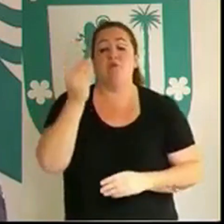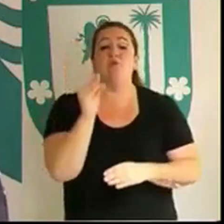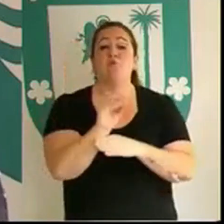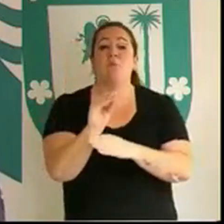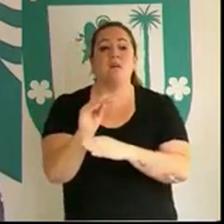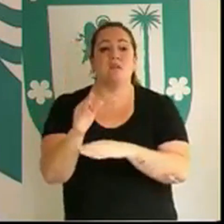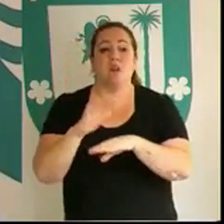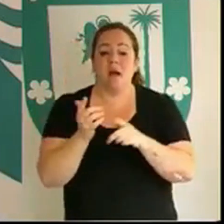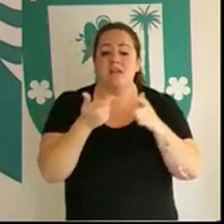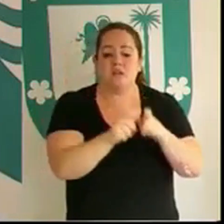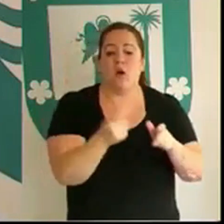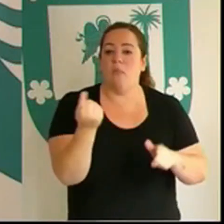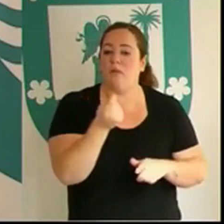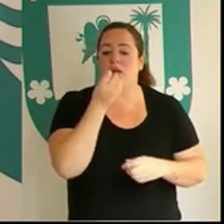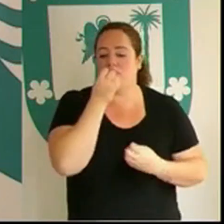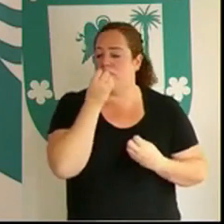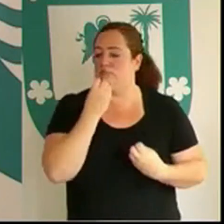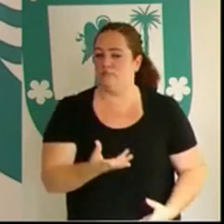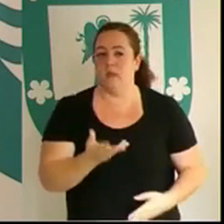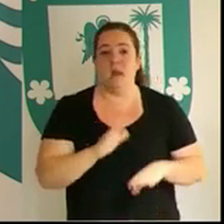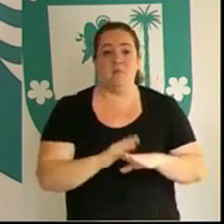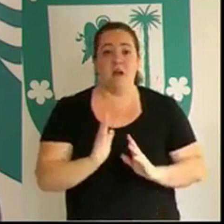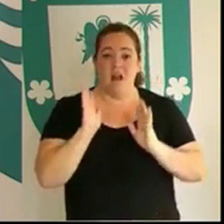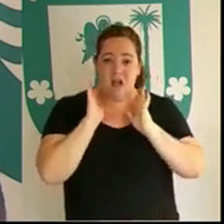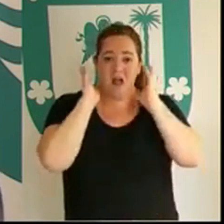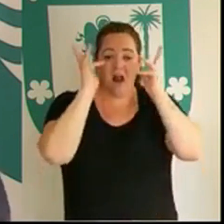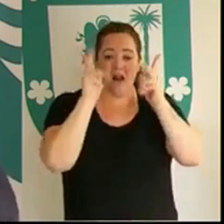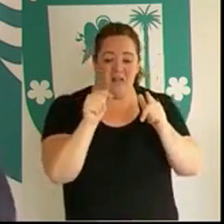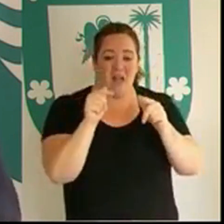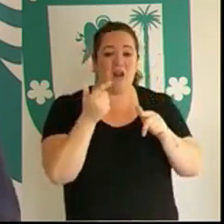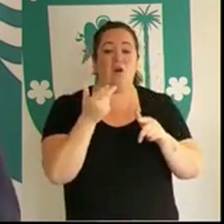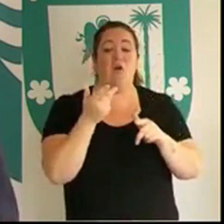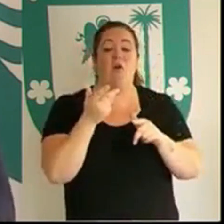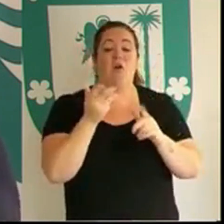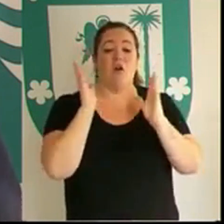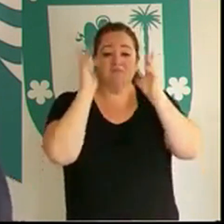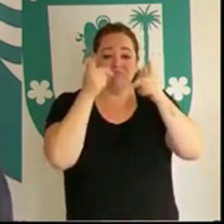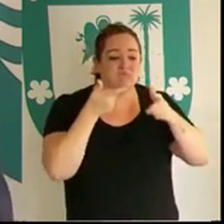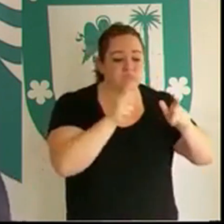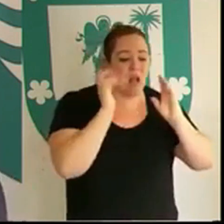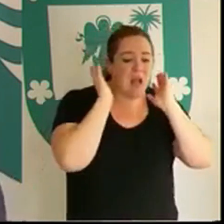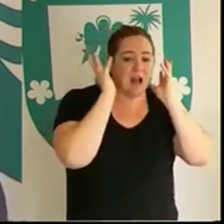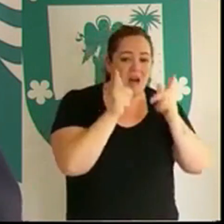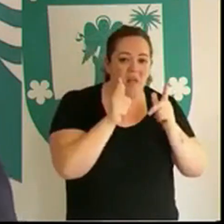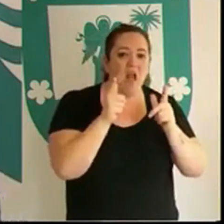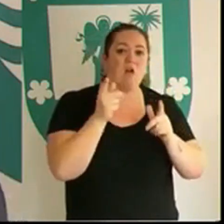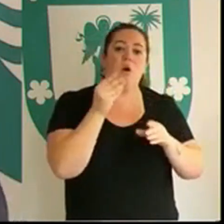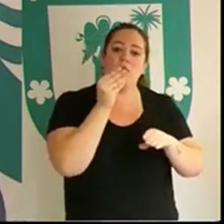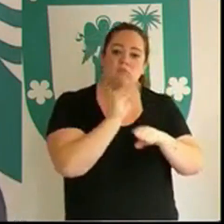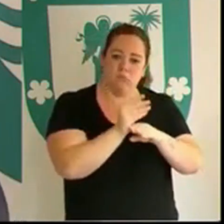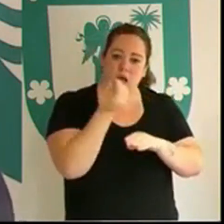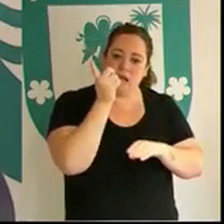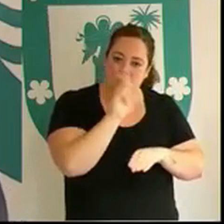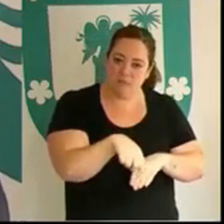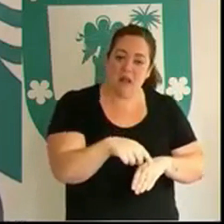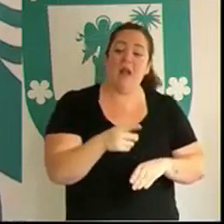general. Para el subsector del caprino y ovino en la isla para mantener la campaña ganadera, y estamos preparando, como hemos anunciado